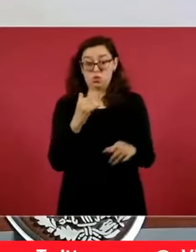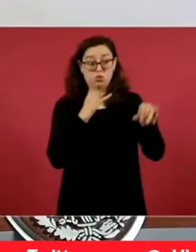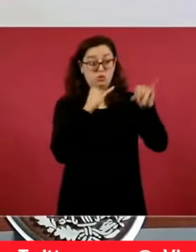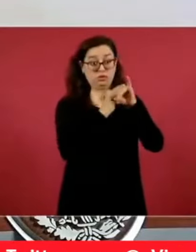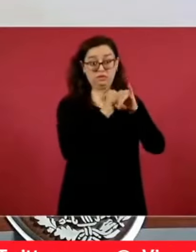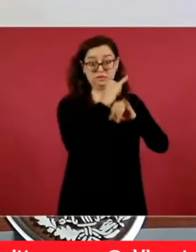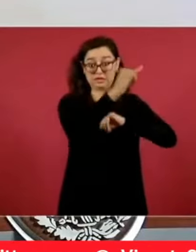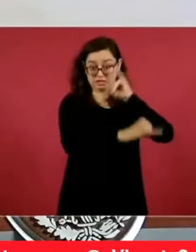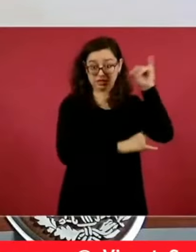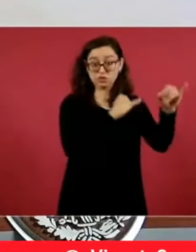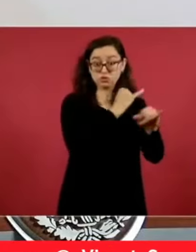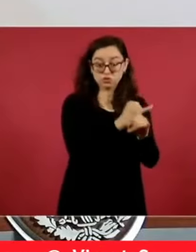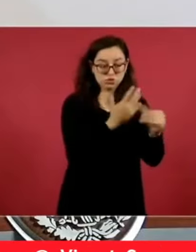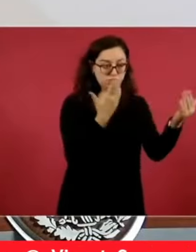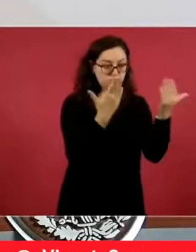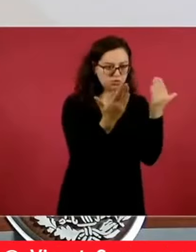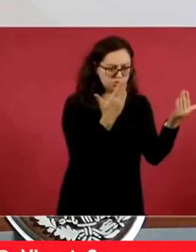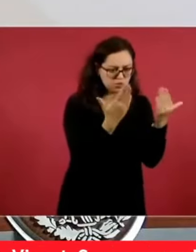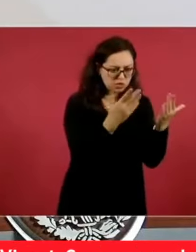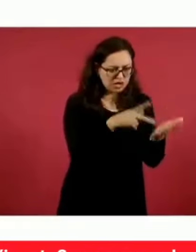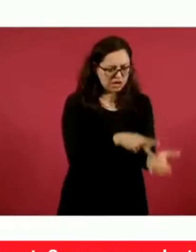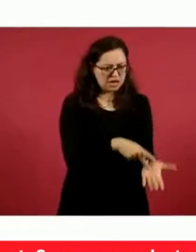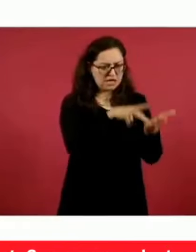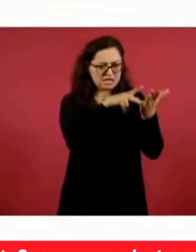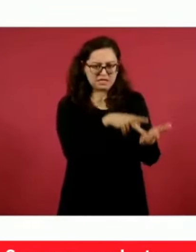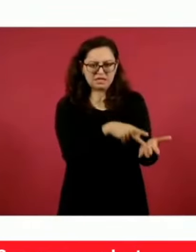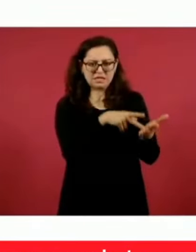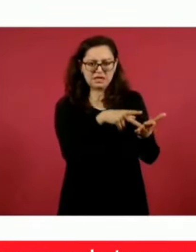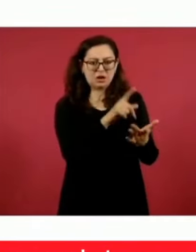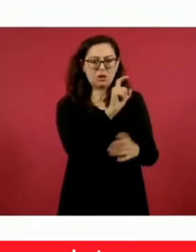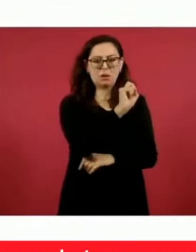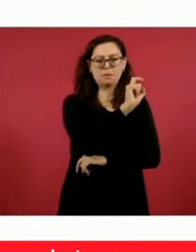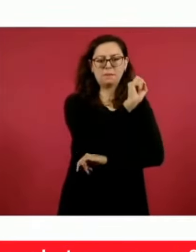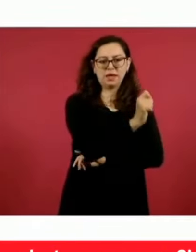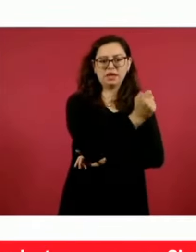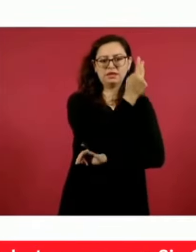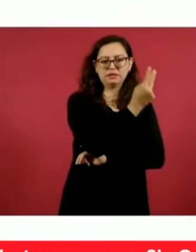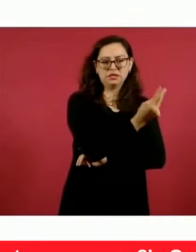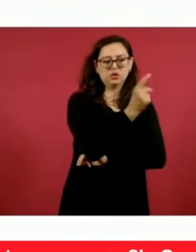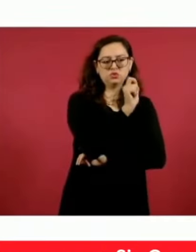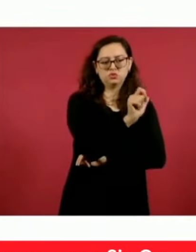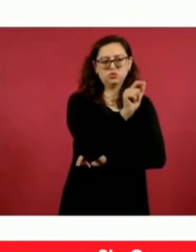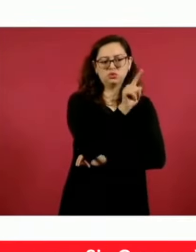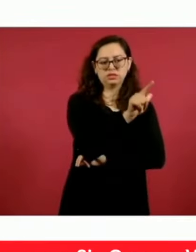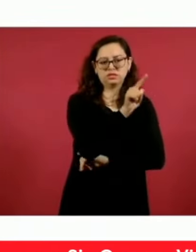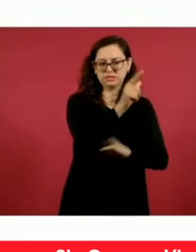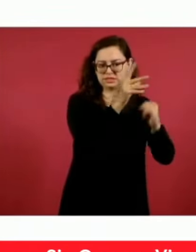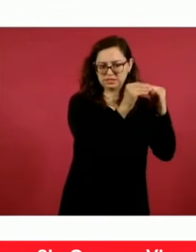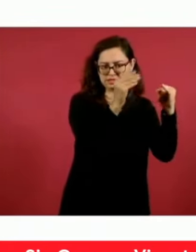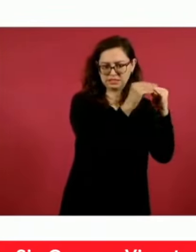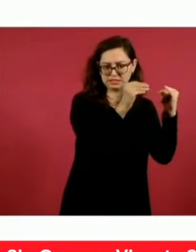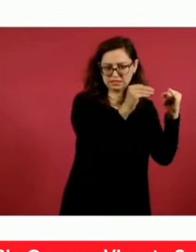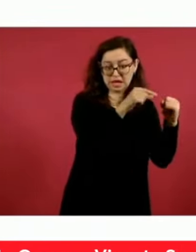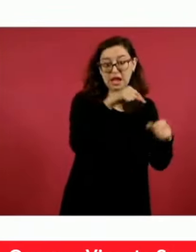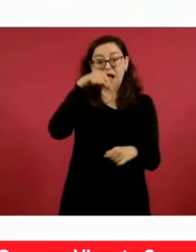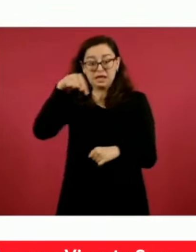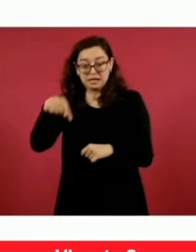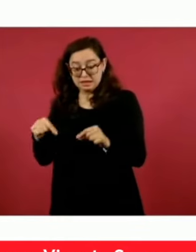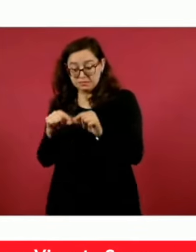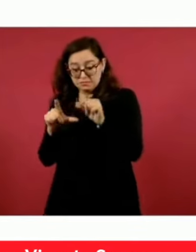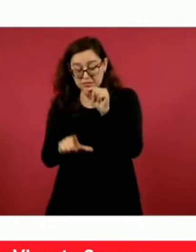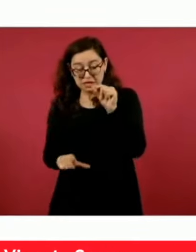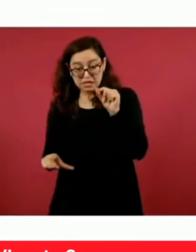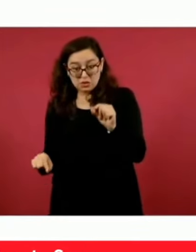internacional encontramos el kilo de gas LP 22 pes con 17 centavos frente al promedio